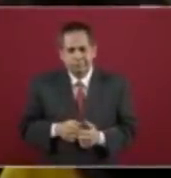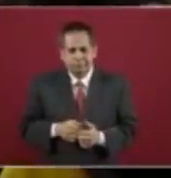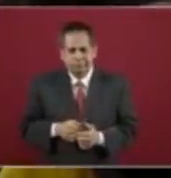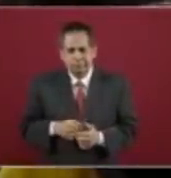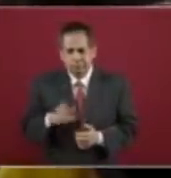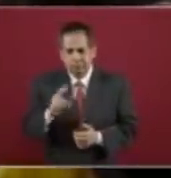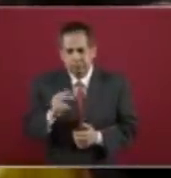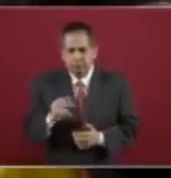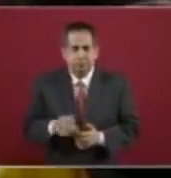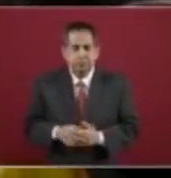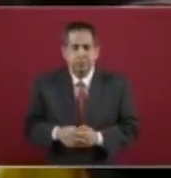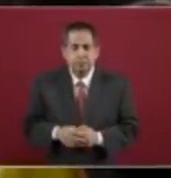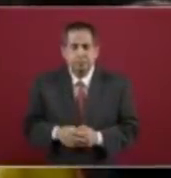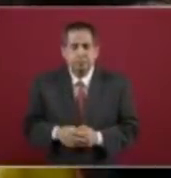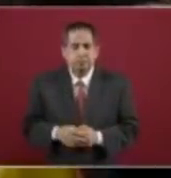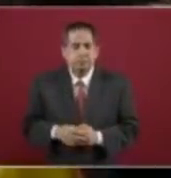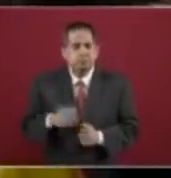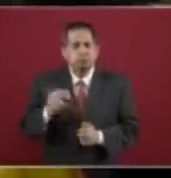no